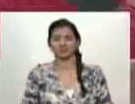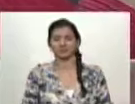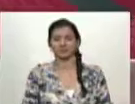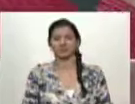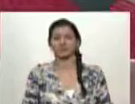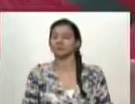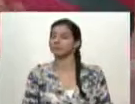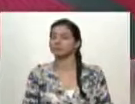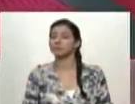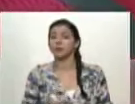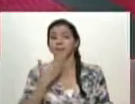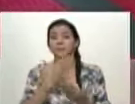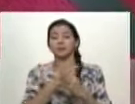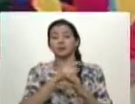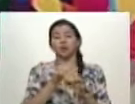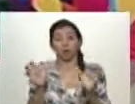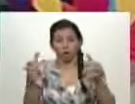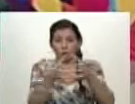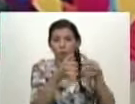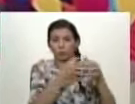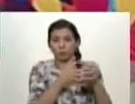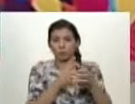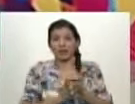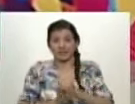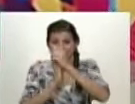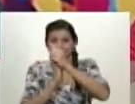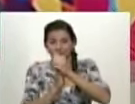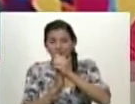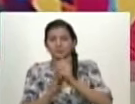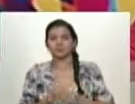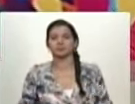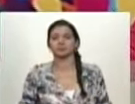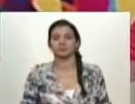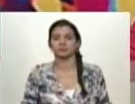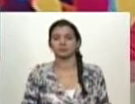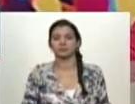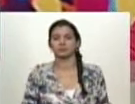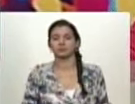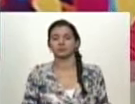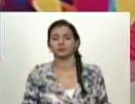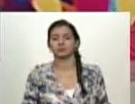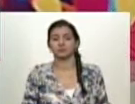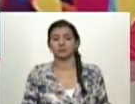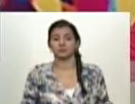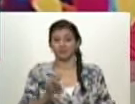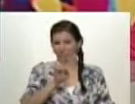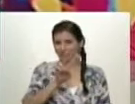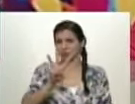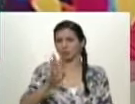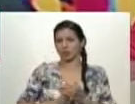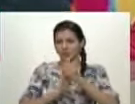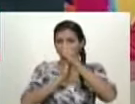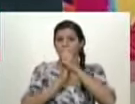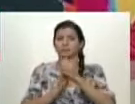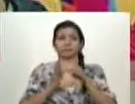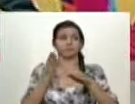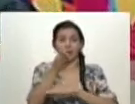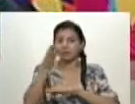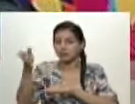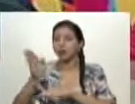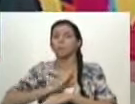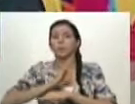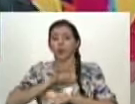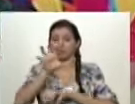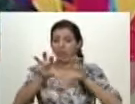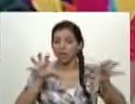Le voy a pedir estos cuadros a estos dirigentes que vayan a dedicarse en cada estado del país a procesos